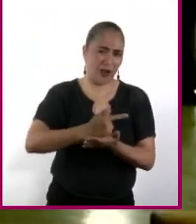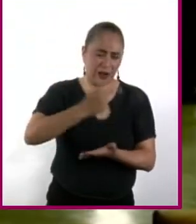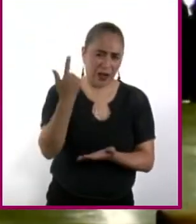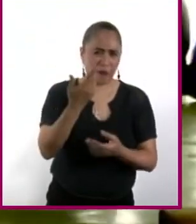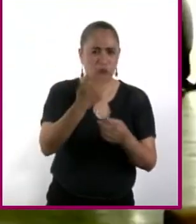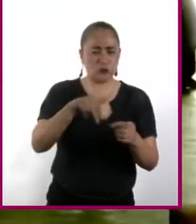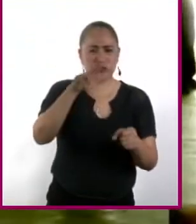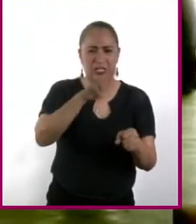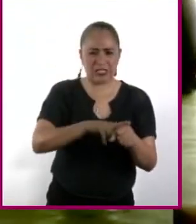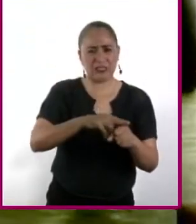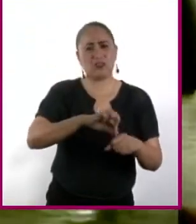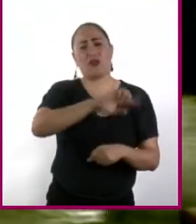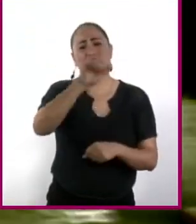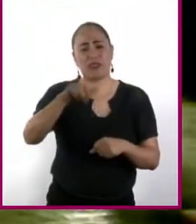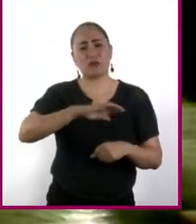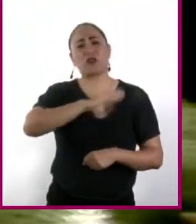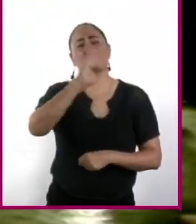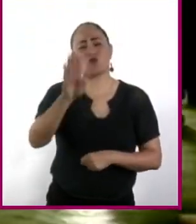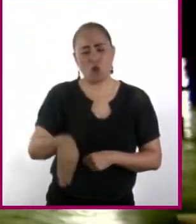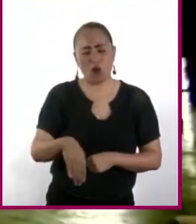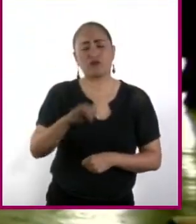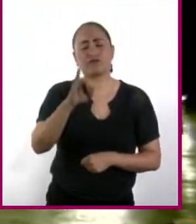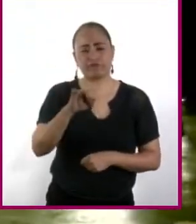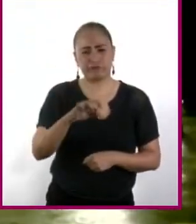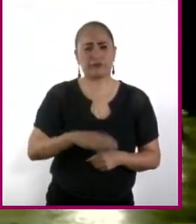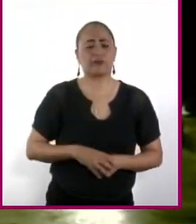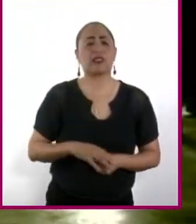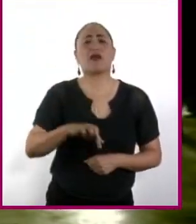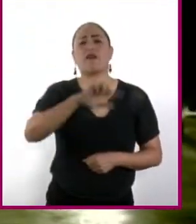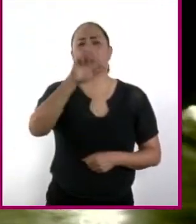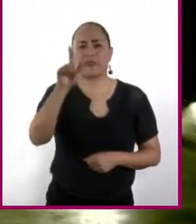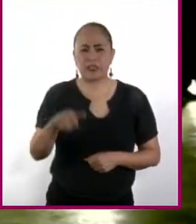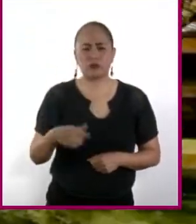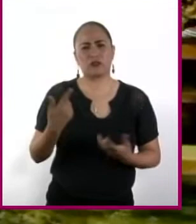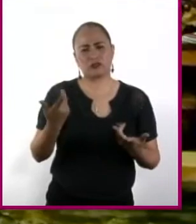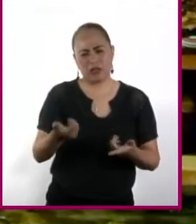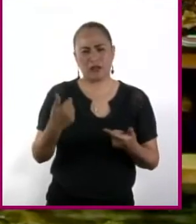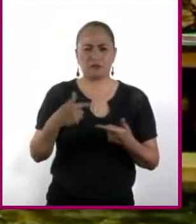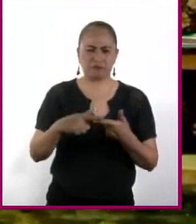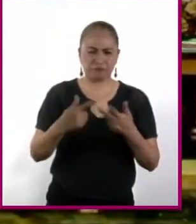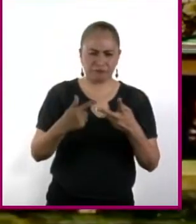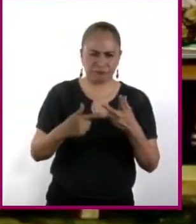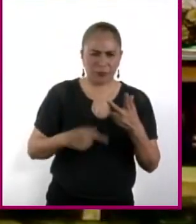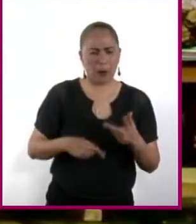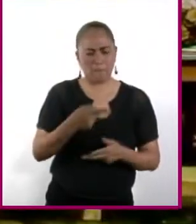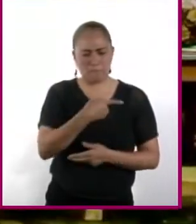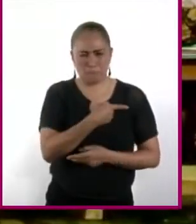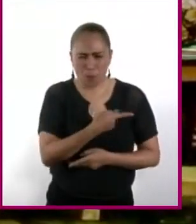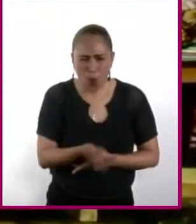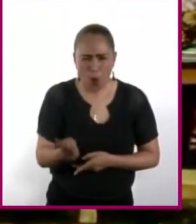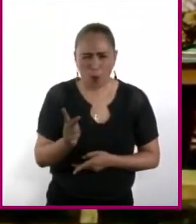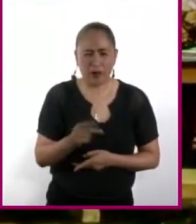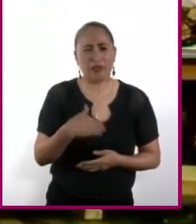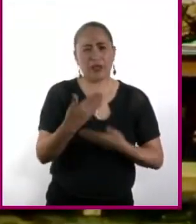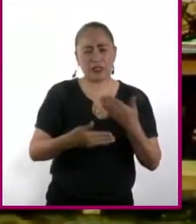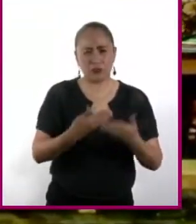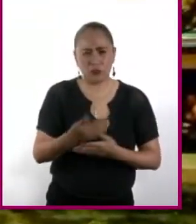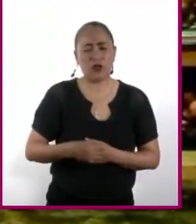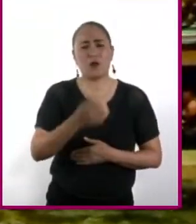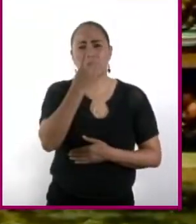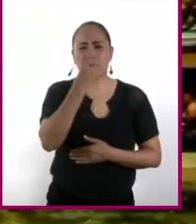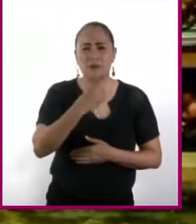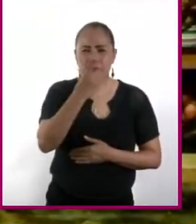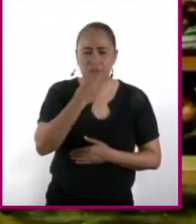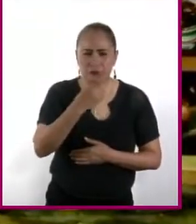y muerte. También se encontró que conforme disminuye la posición socioeconómica, es más probable tener hipertensión, diabetes